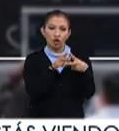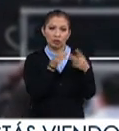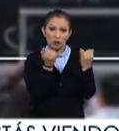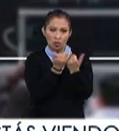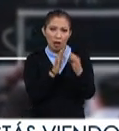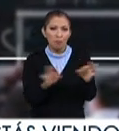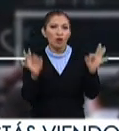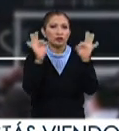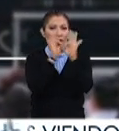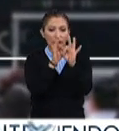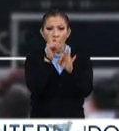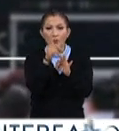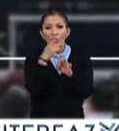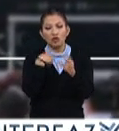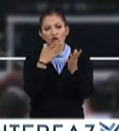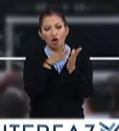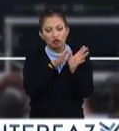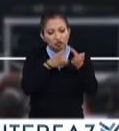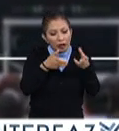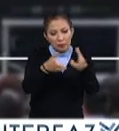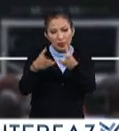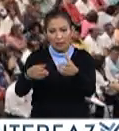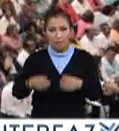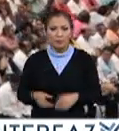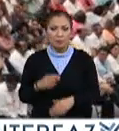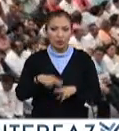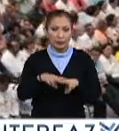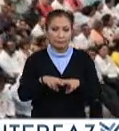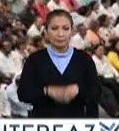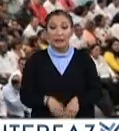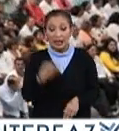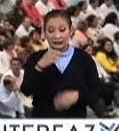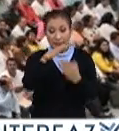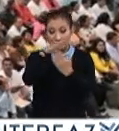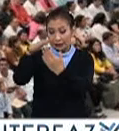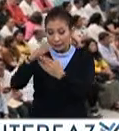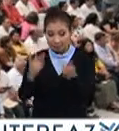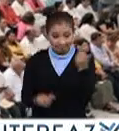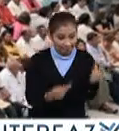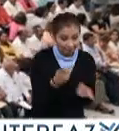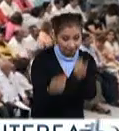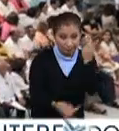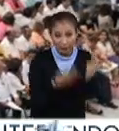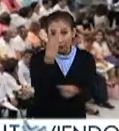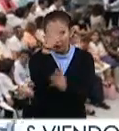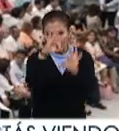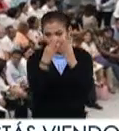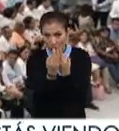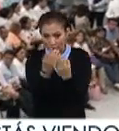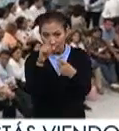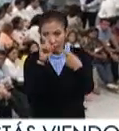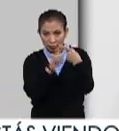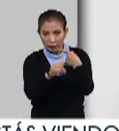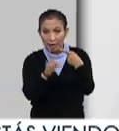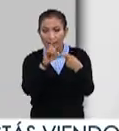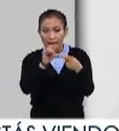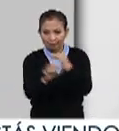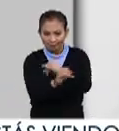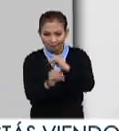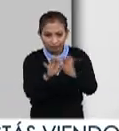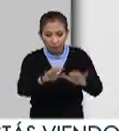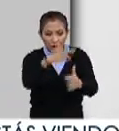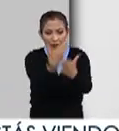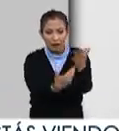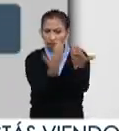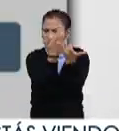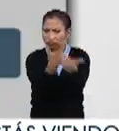igual de importantes, son como los dos rieles de una vía. Estas mesas de diálogo se llevarán a cabo en 3 modalidades. 1. Digital, con